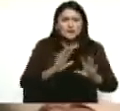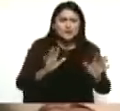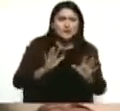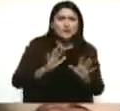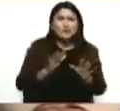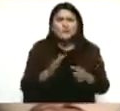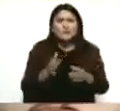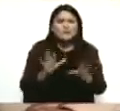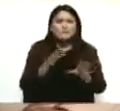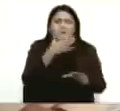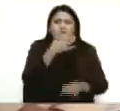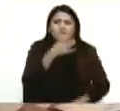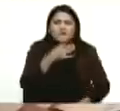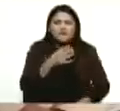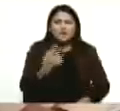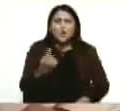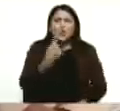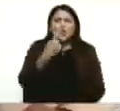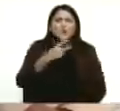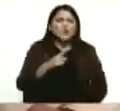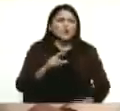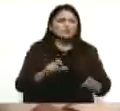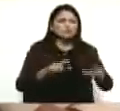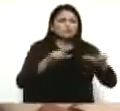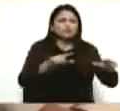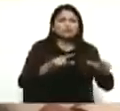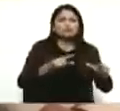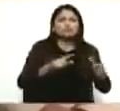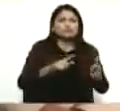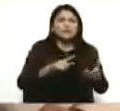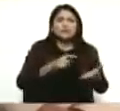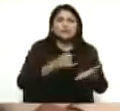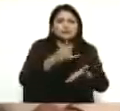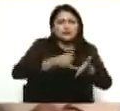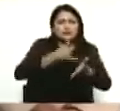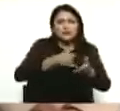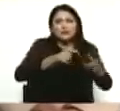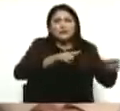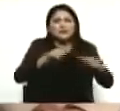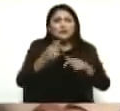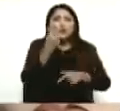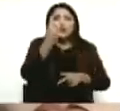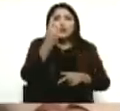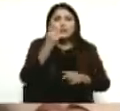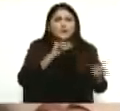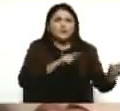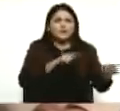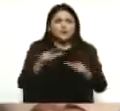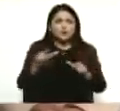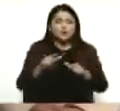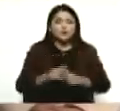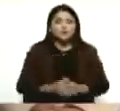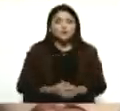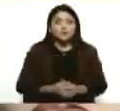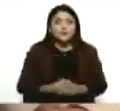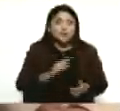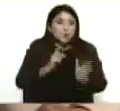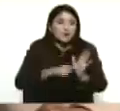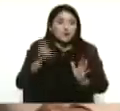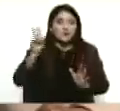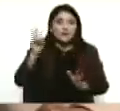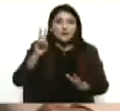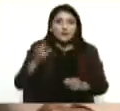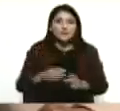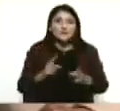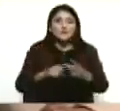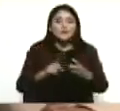registro único de información fiscal y es el único identificador de los contribuyentes. Otro elemento importante es que se crea un